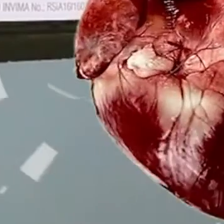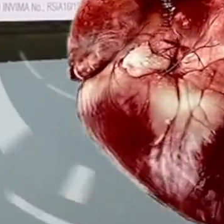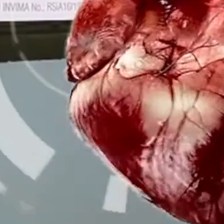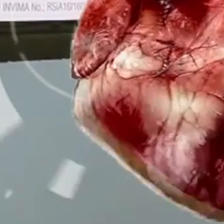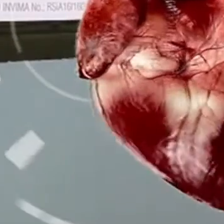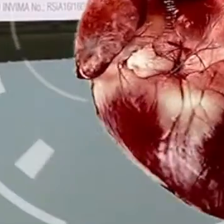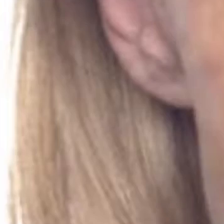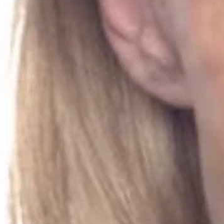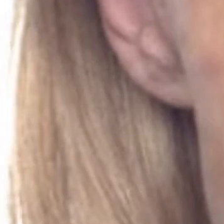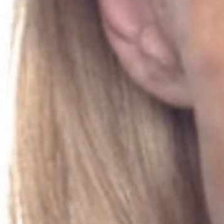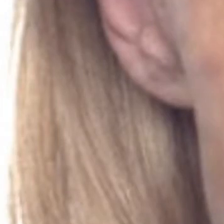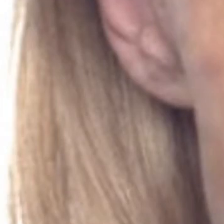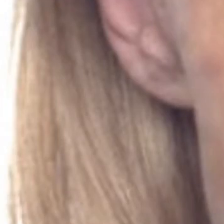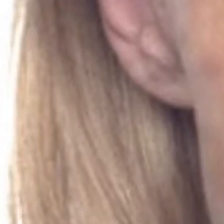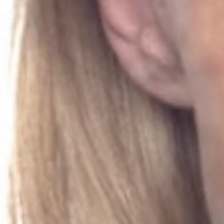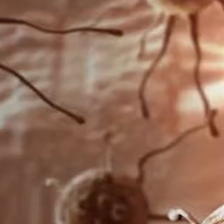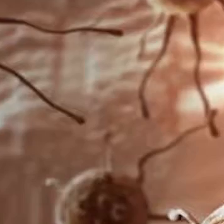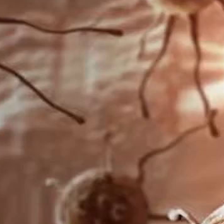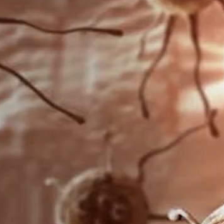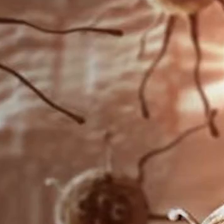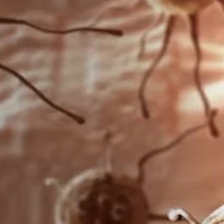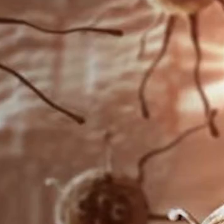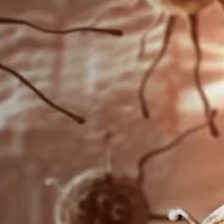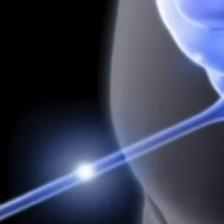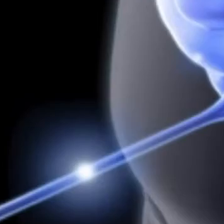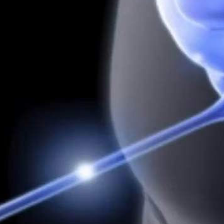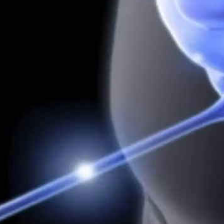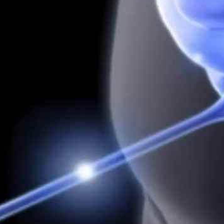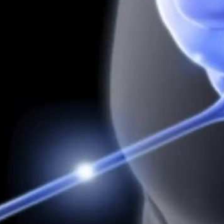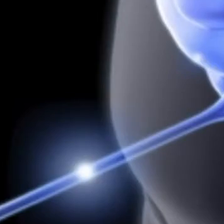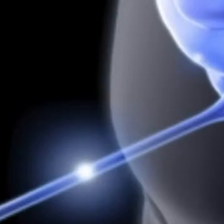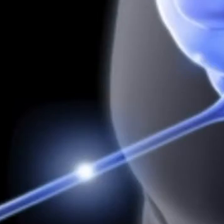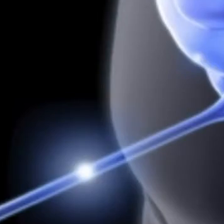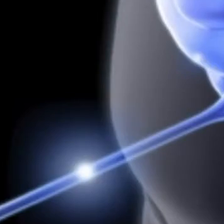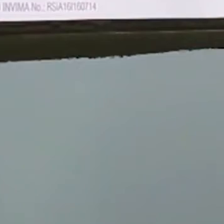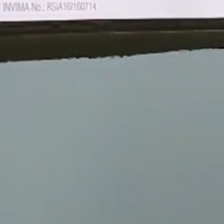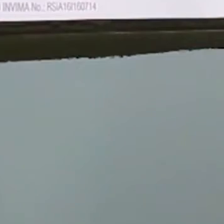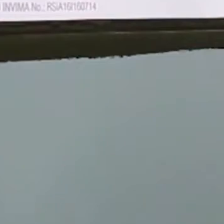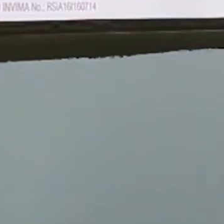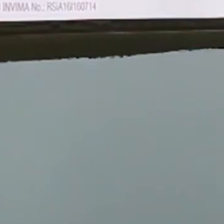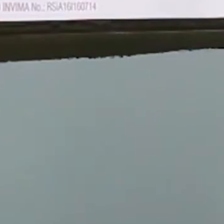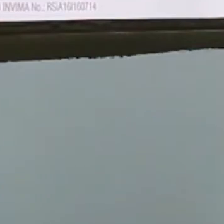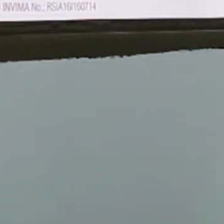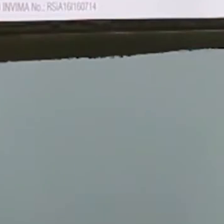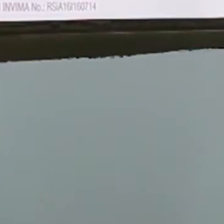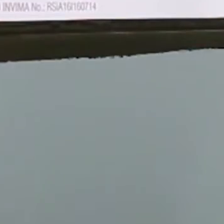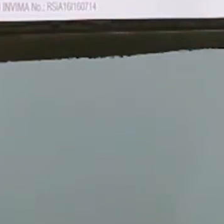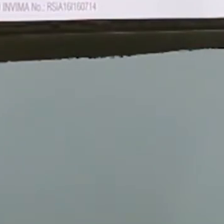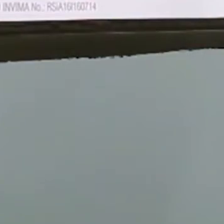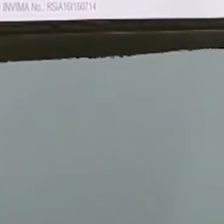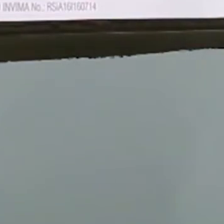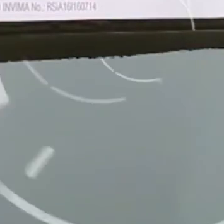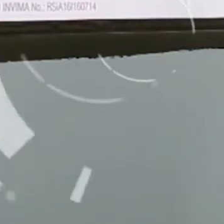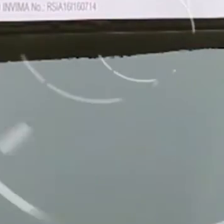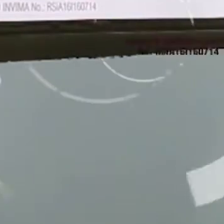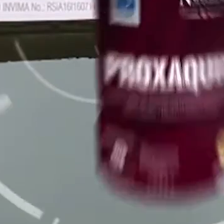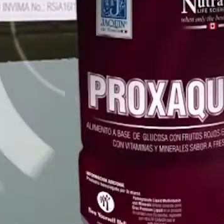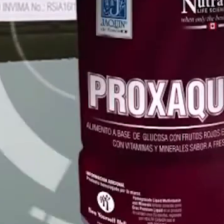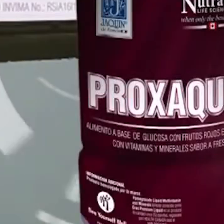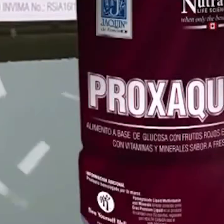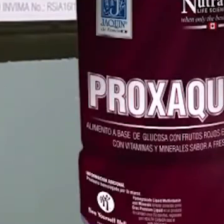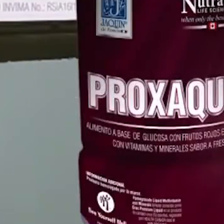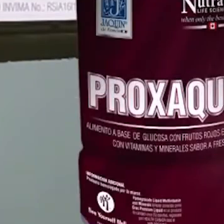enfermedades cardiovasculares, envejecimiento cutáneo, cáncer y deterioro de memoria. Reducen los radicales libres. Como médica